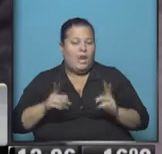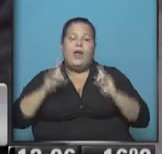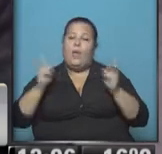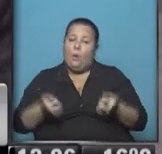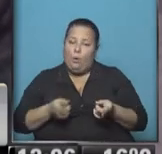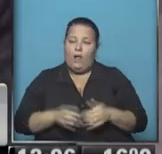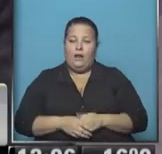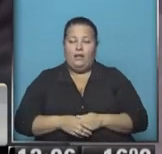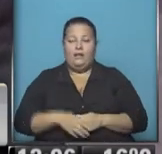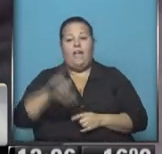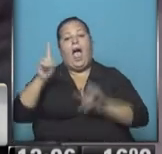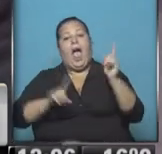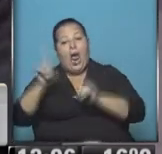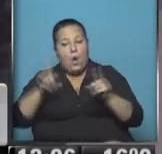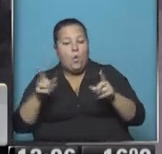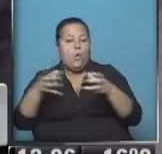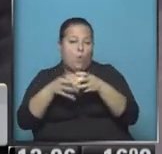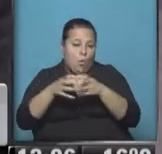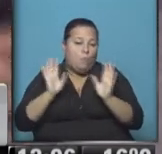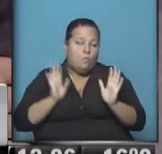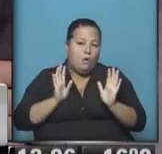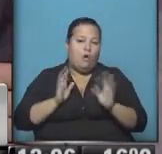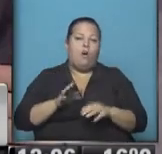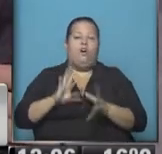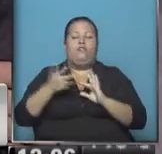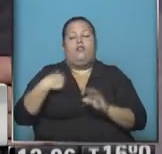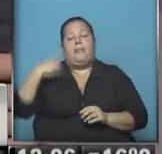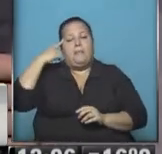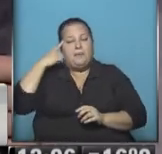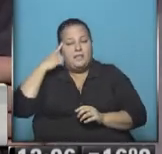de que desde algunos lugares, a nuestro juicio,